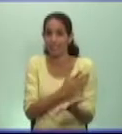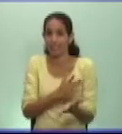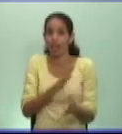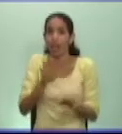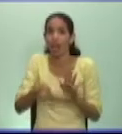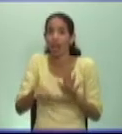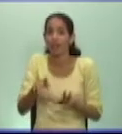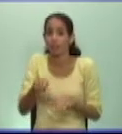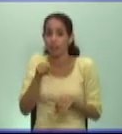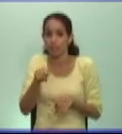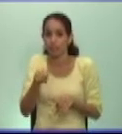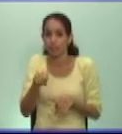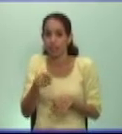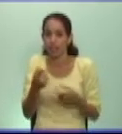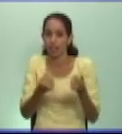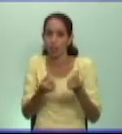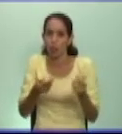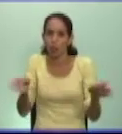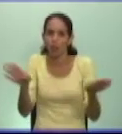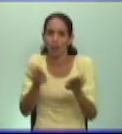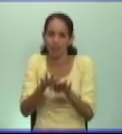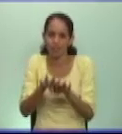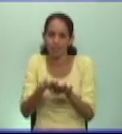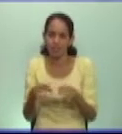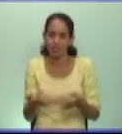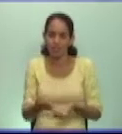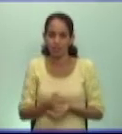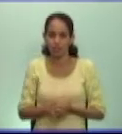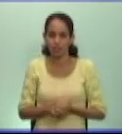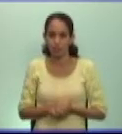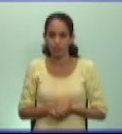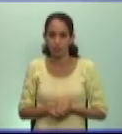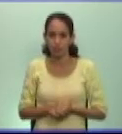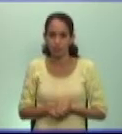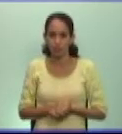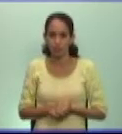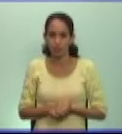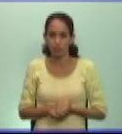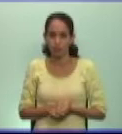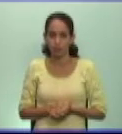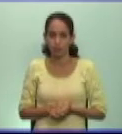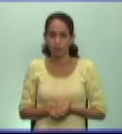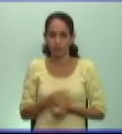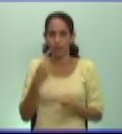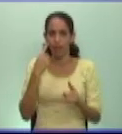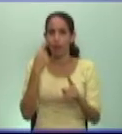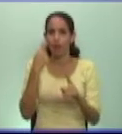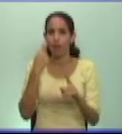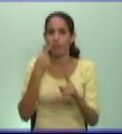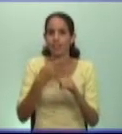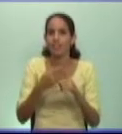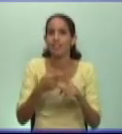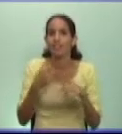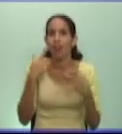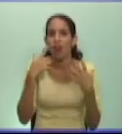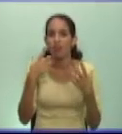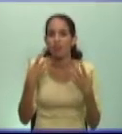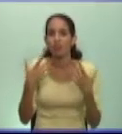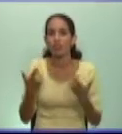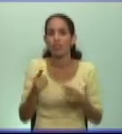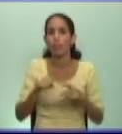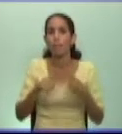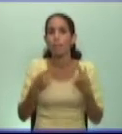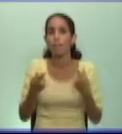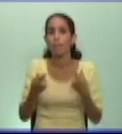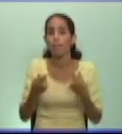de economías cerradas, de economías de un objetivo fundamental que era producir, pero para